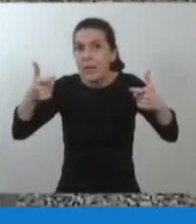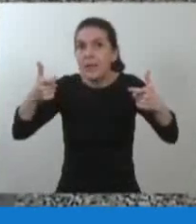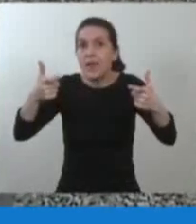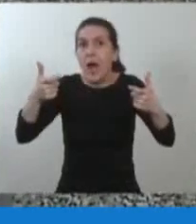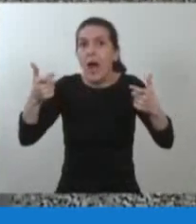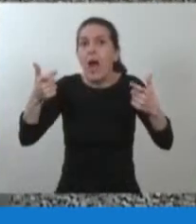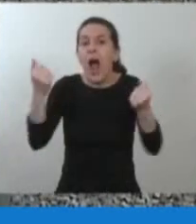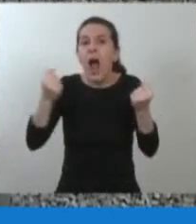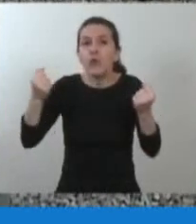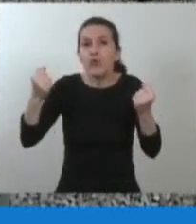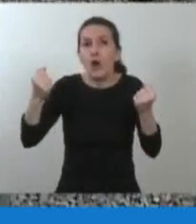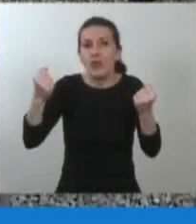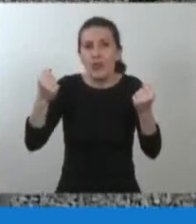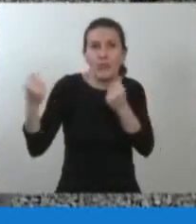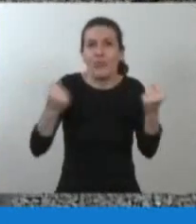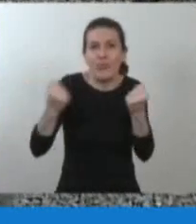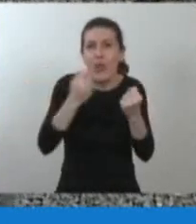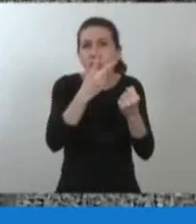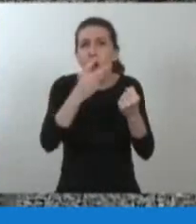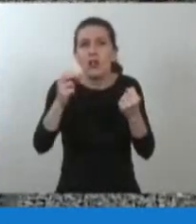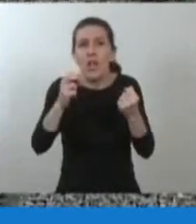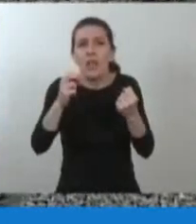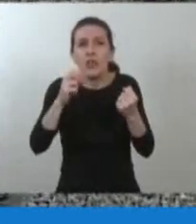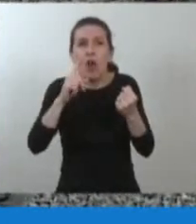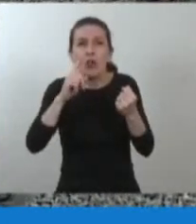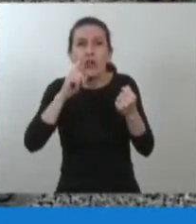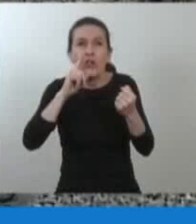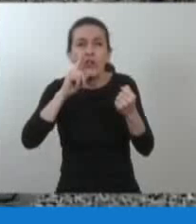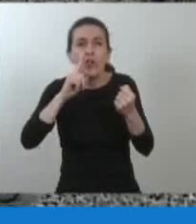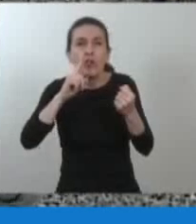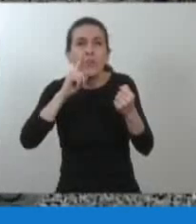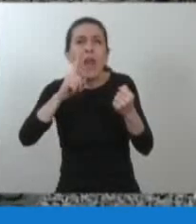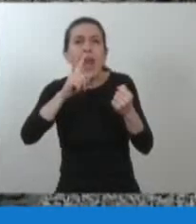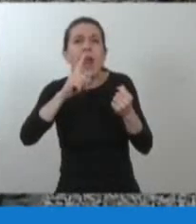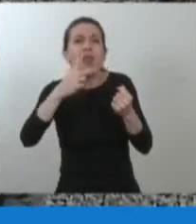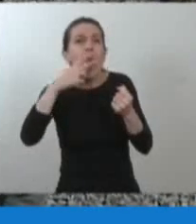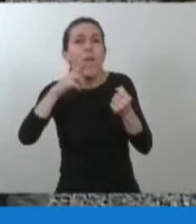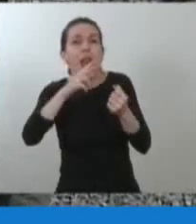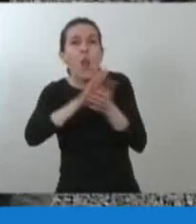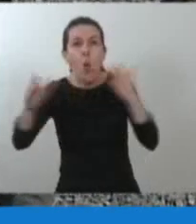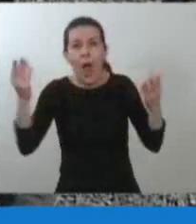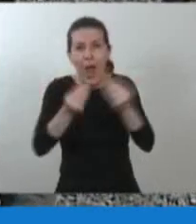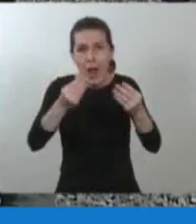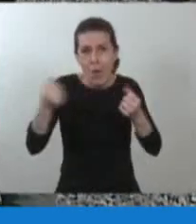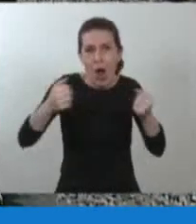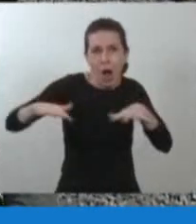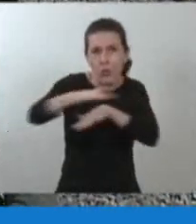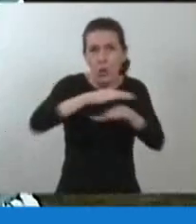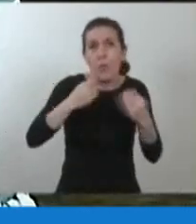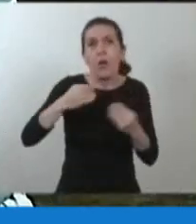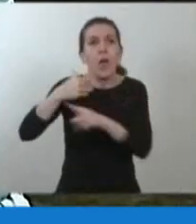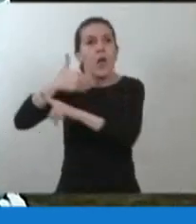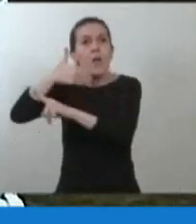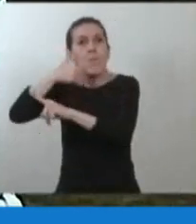móviles cosa que celebro porque en todo este tiempo lo escuché de axel ya sergio quejarse de lo deteriorado que